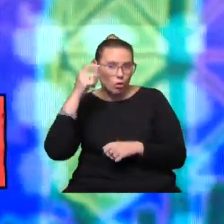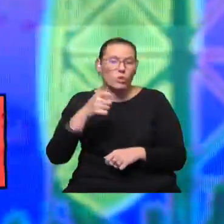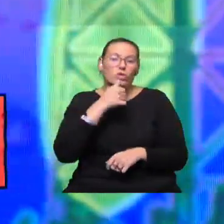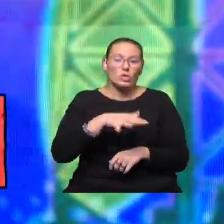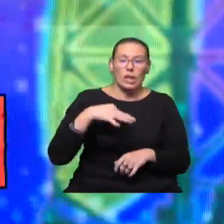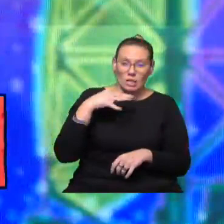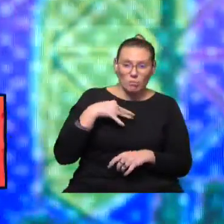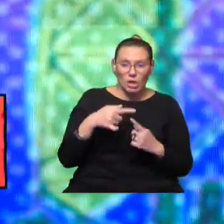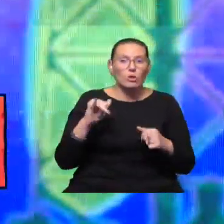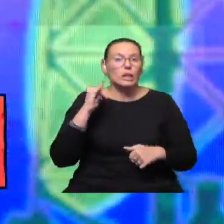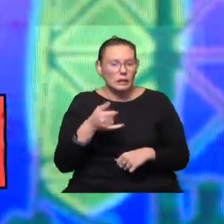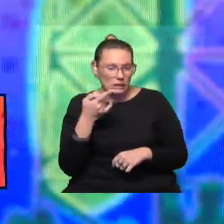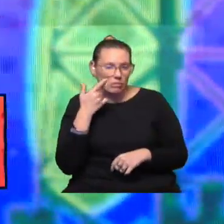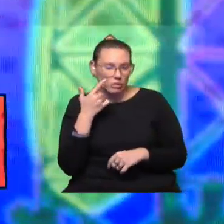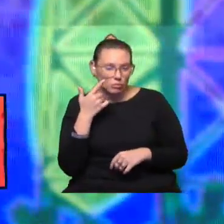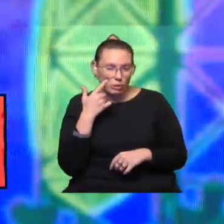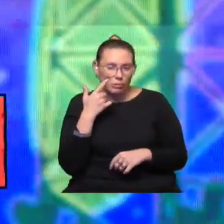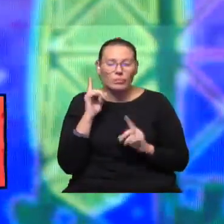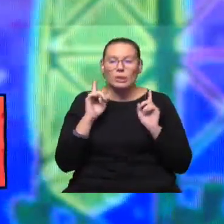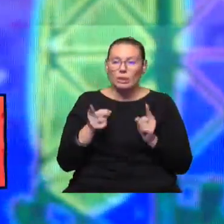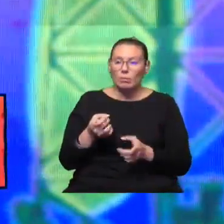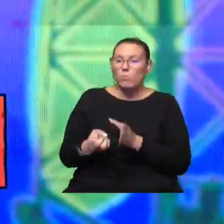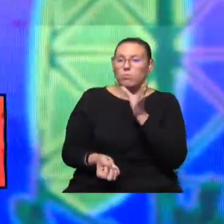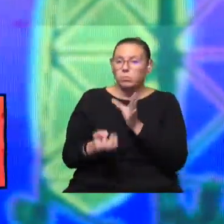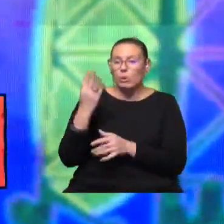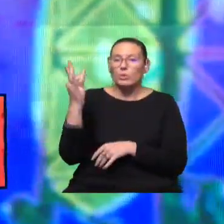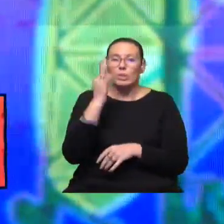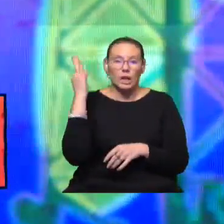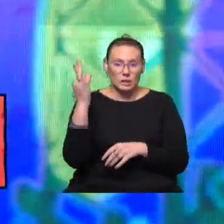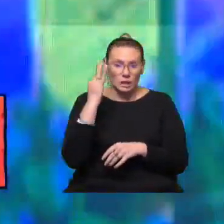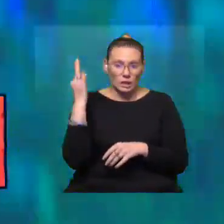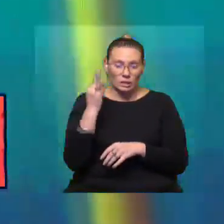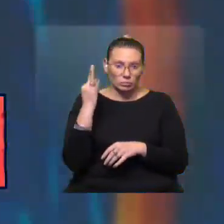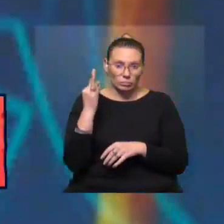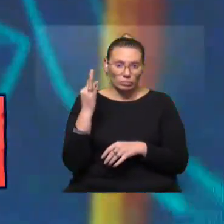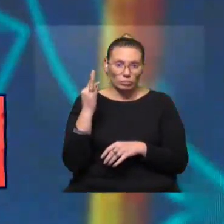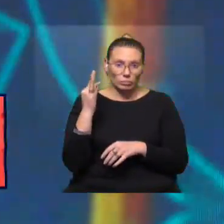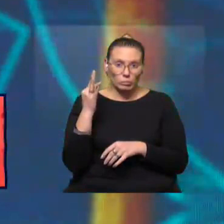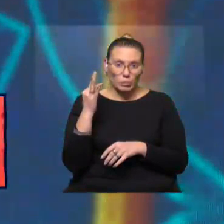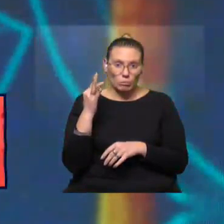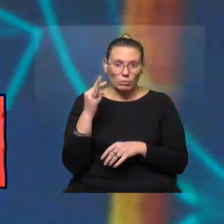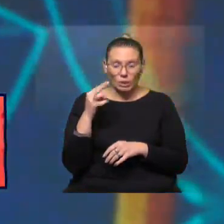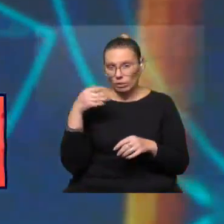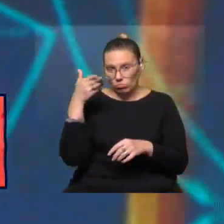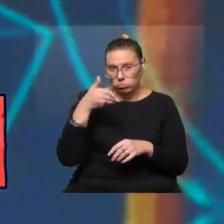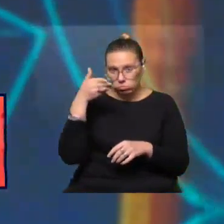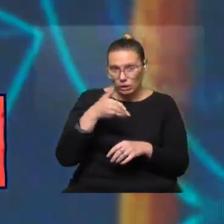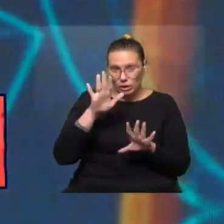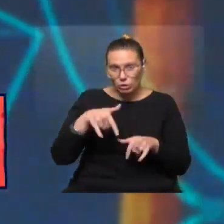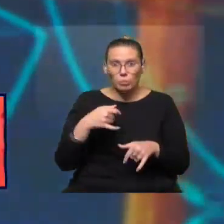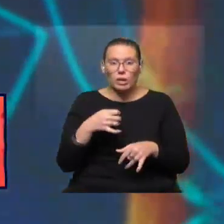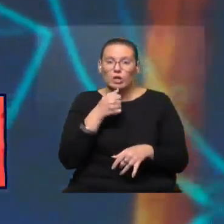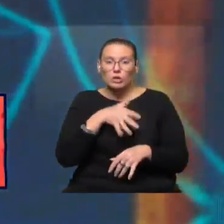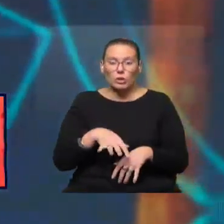biografía y de cosas que a ella sí le pasaron y también surgió en base a un taller que estaba haciendo ella y que la sobrebiografías